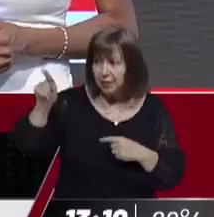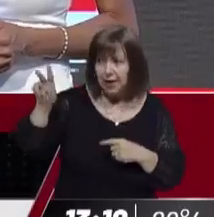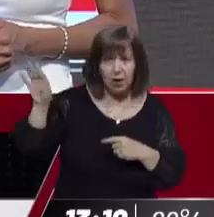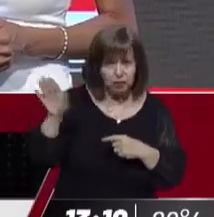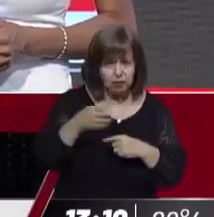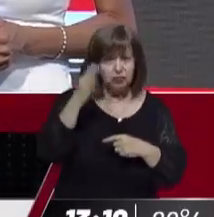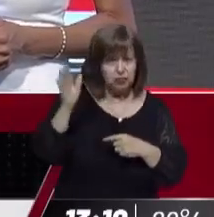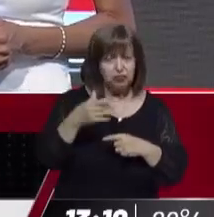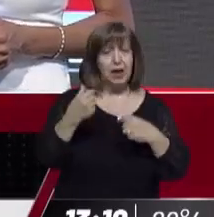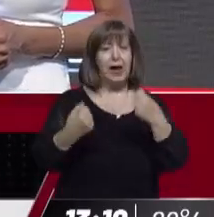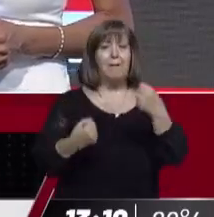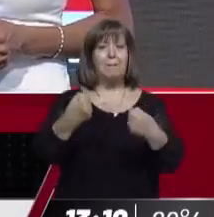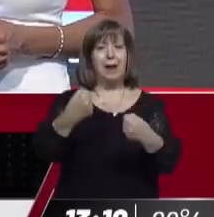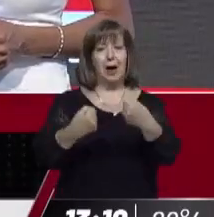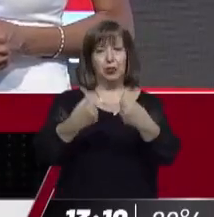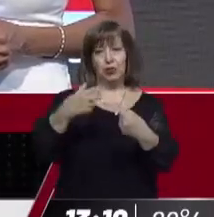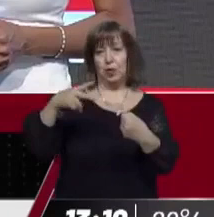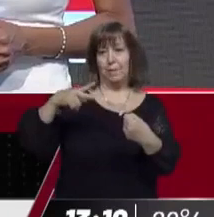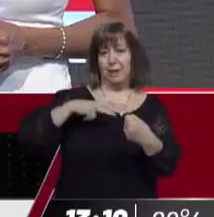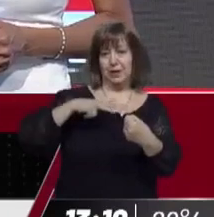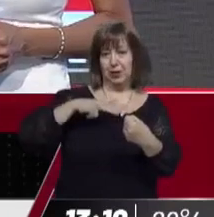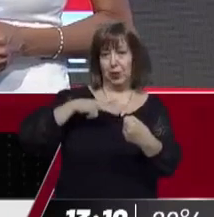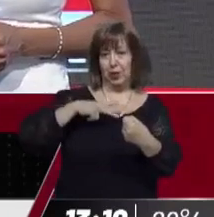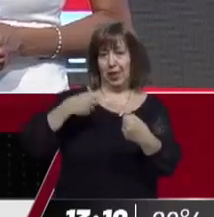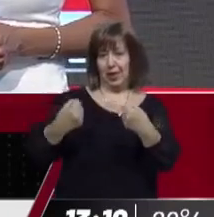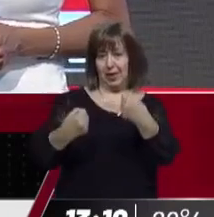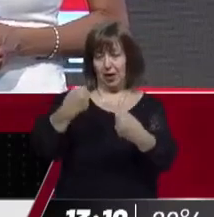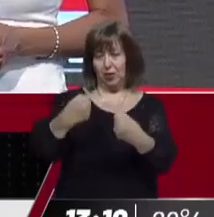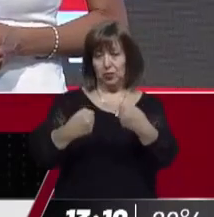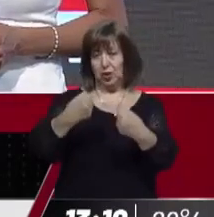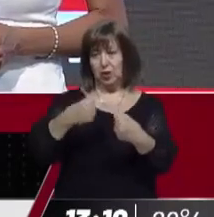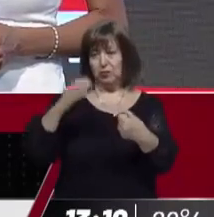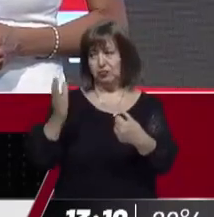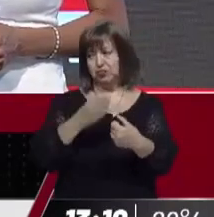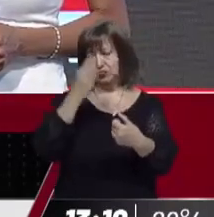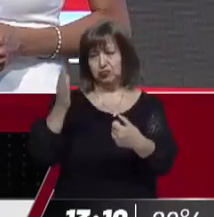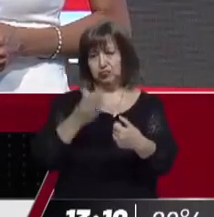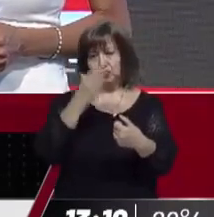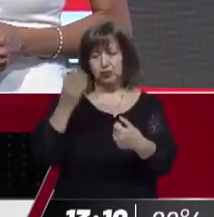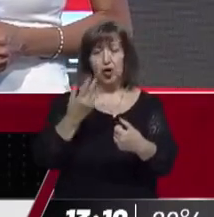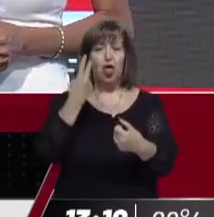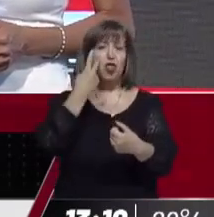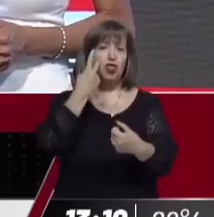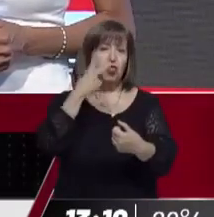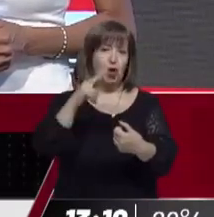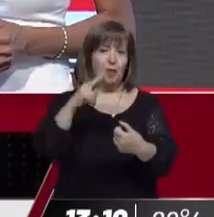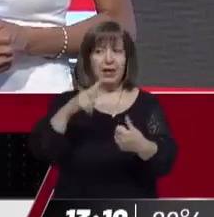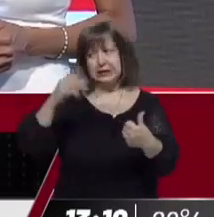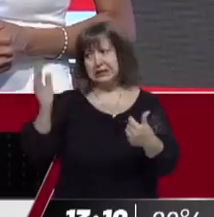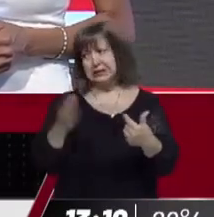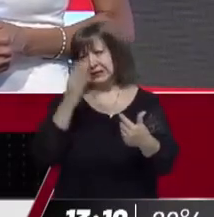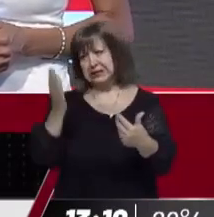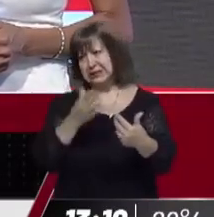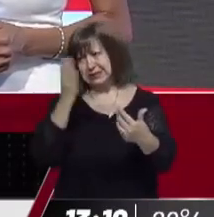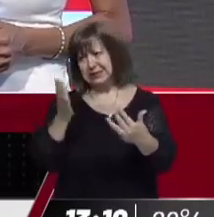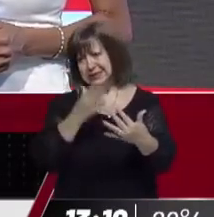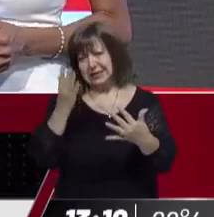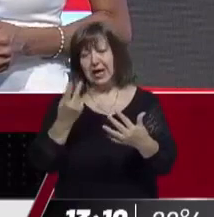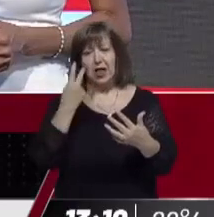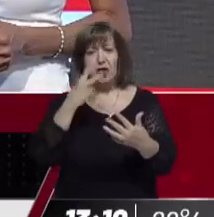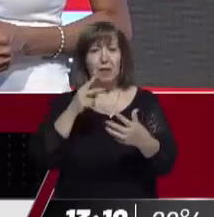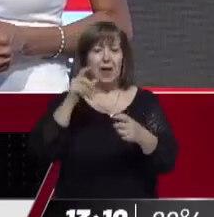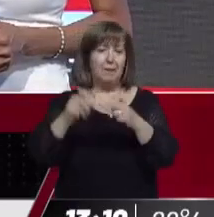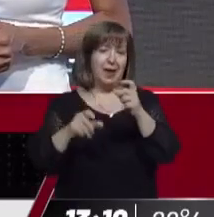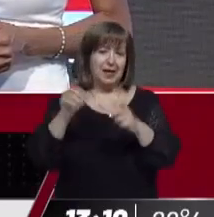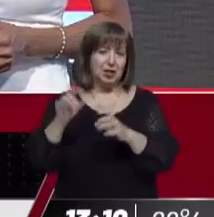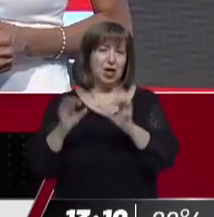vehículos particulares que lógicamente se esperen el número de 2.000 aproximadamente simpatizantes del Tomba pasen